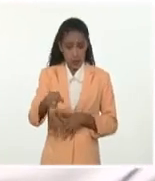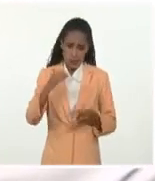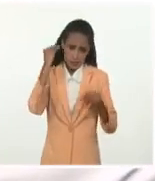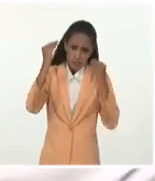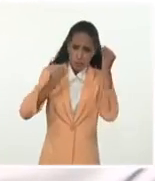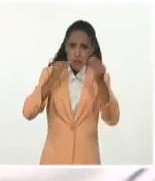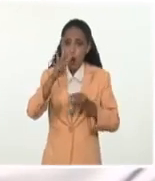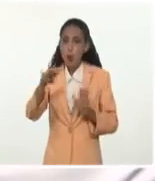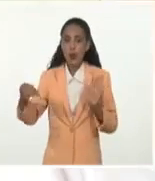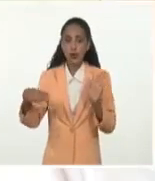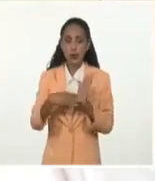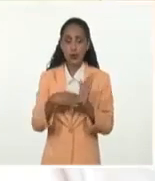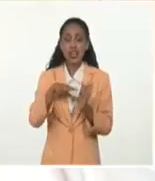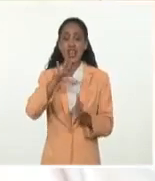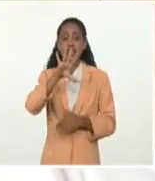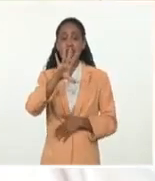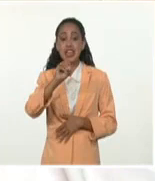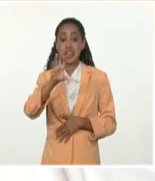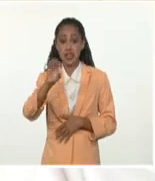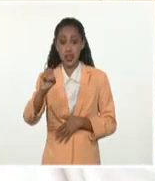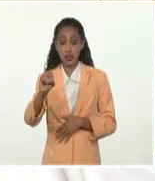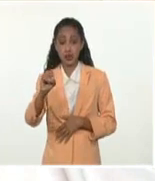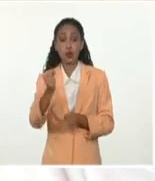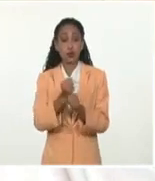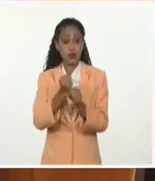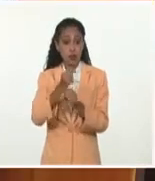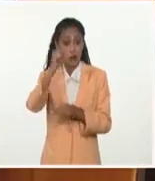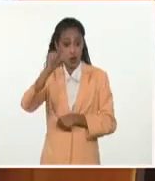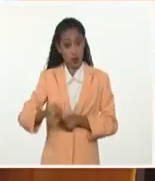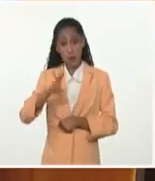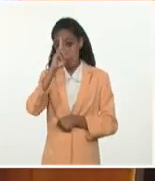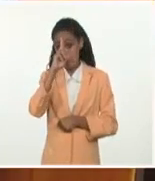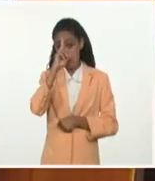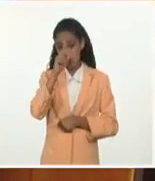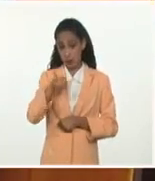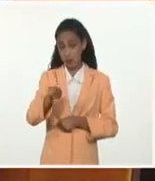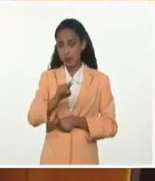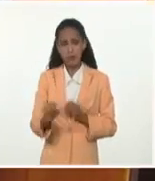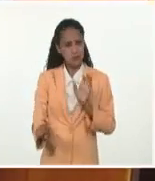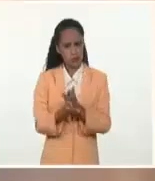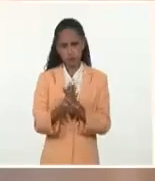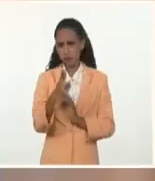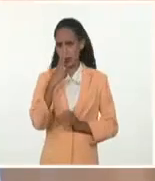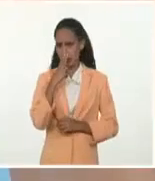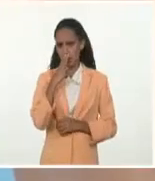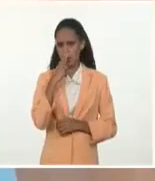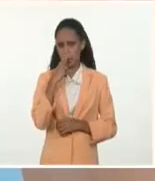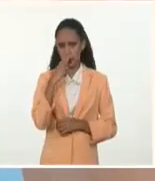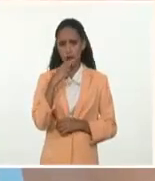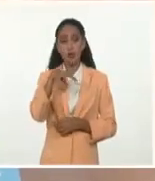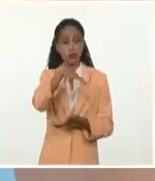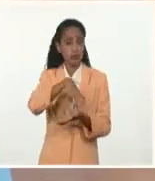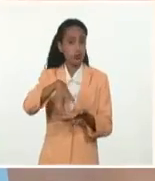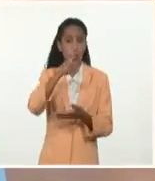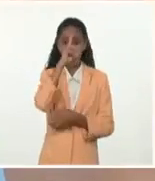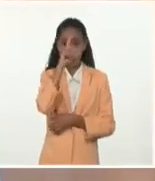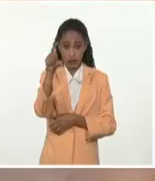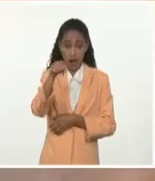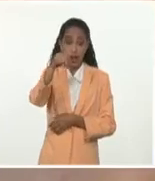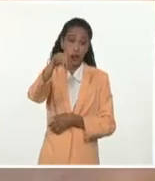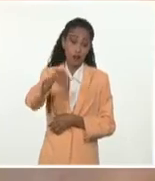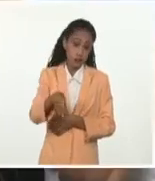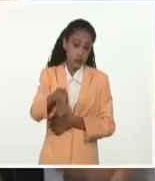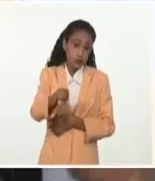unos 4.500 trabajadores de la salud. Ha comenzado desde bien temprano en las instituciones del territorio y